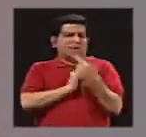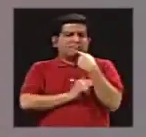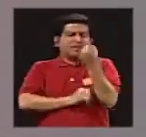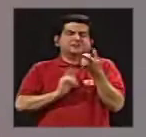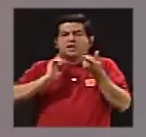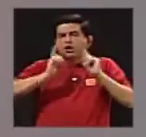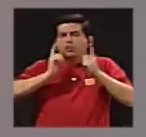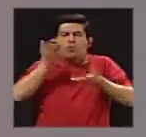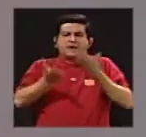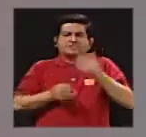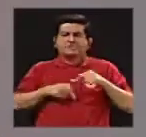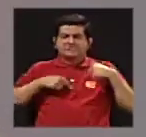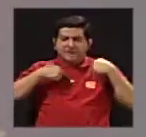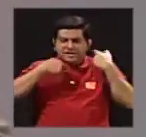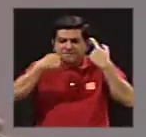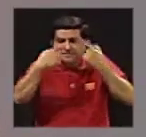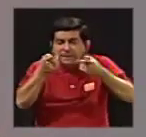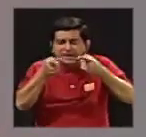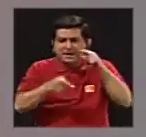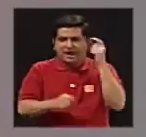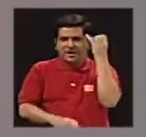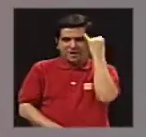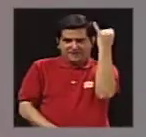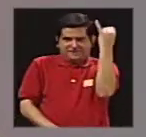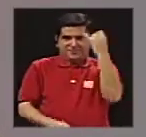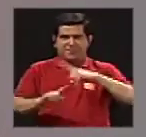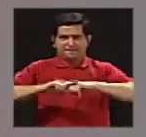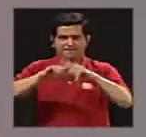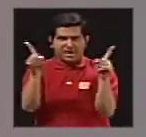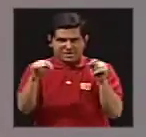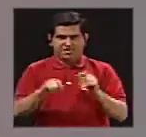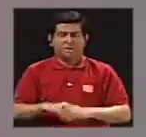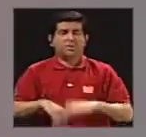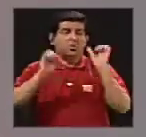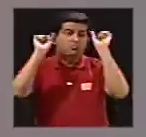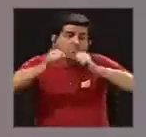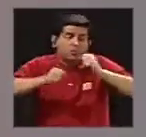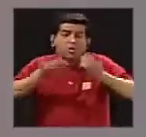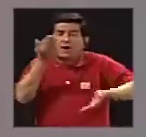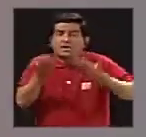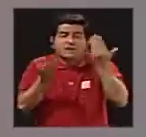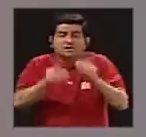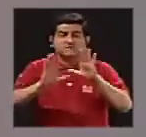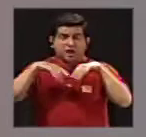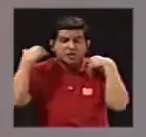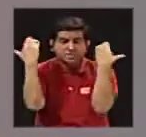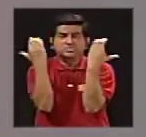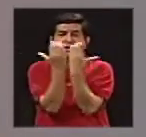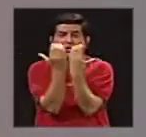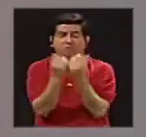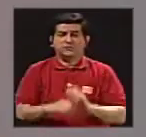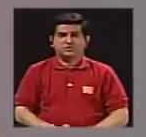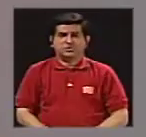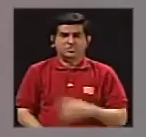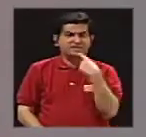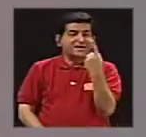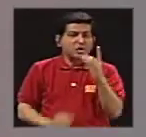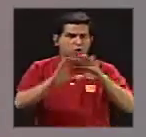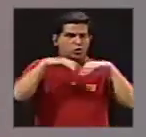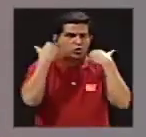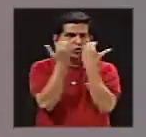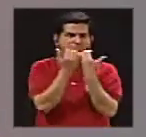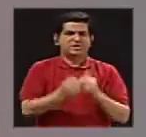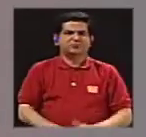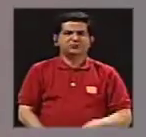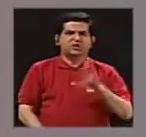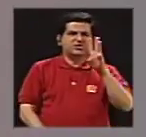cuáles podrían enrumbar hacia ese lado pero este pod ser si la comisión estamos hablando comisiones que la van a formar